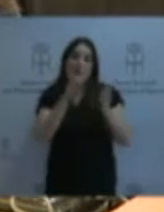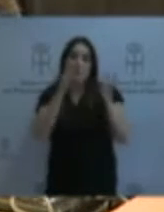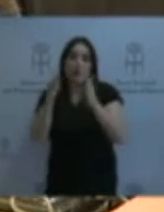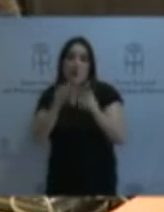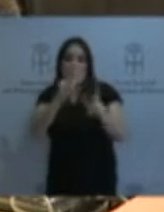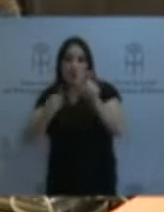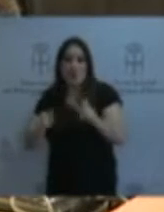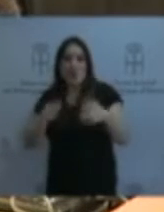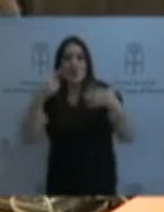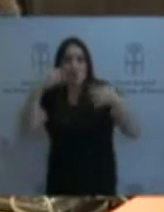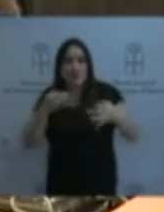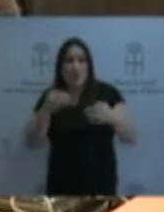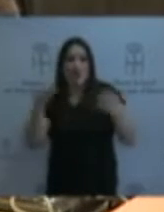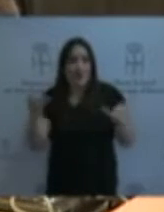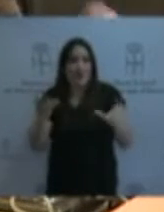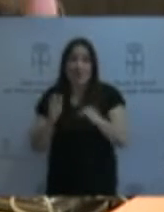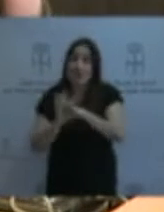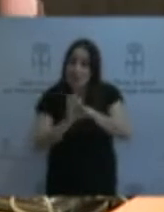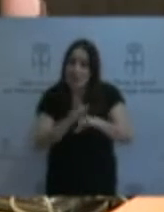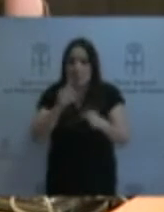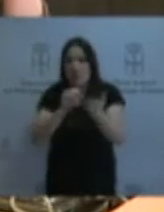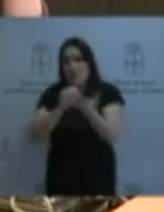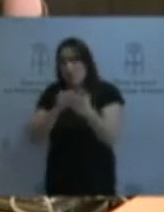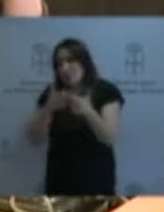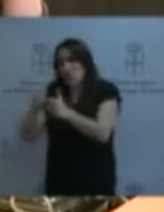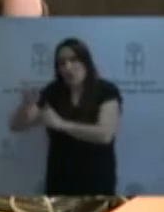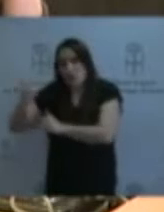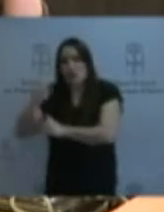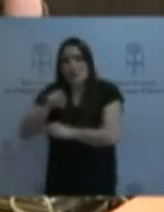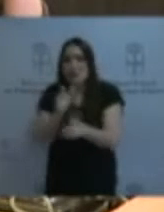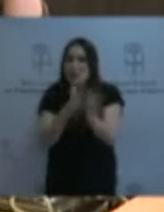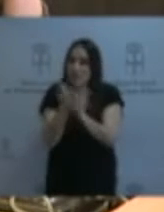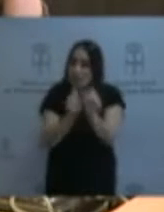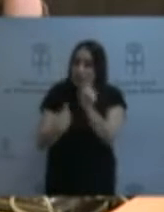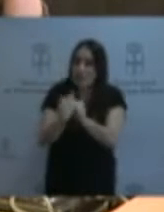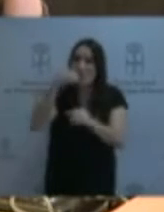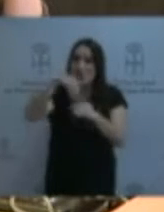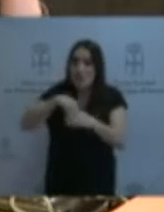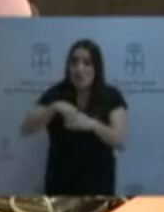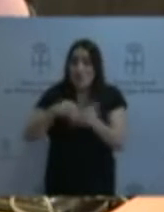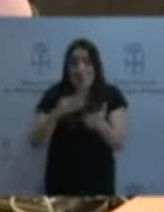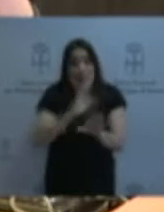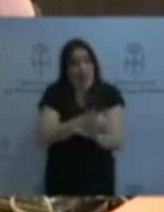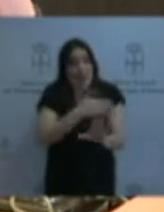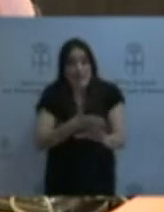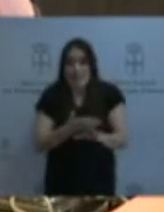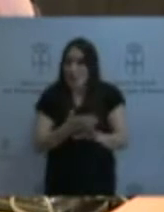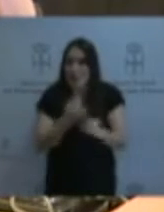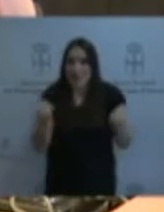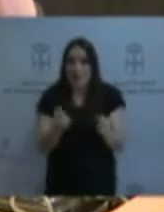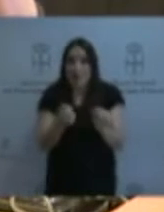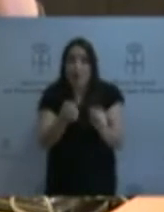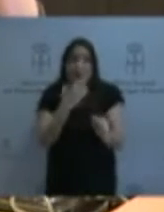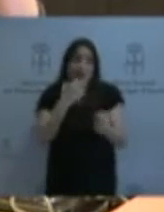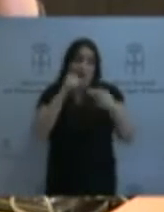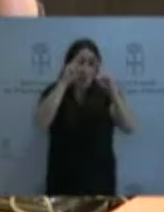las emergencias, al margen de otros sectores que ya estaban considerados como prioritarios y en los que se movió muy poca ficha o ninguna, como son los hospitales,